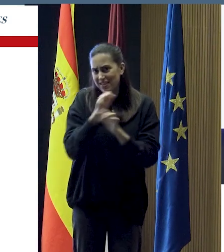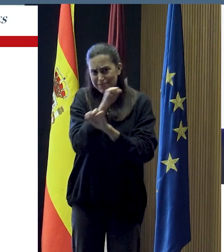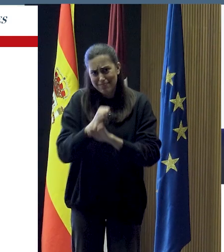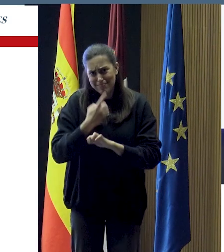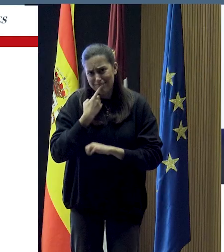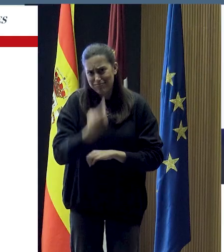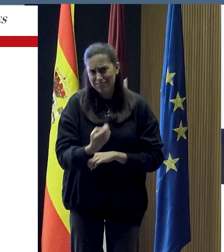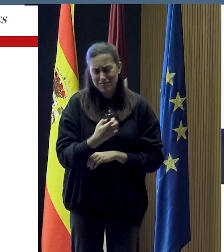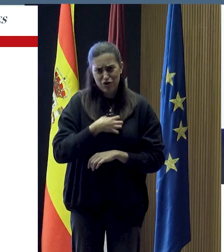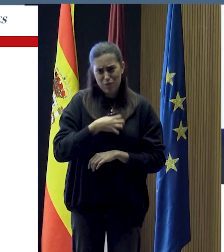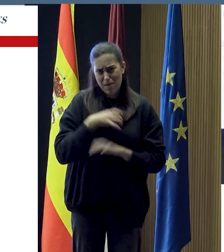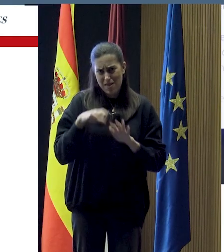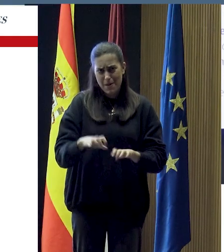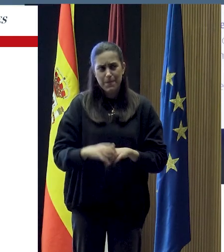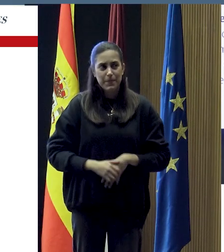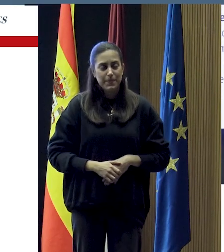¿vale?